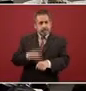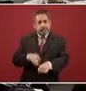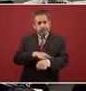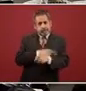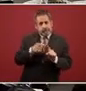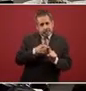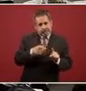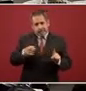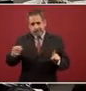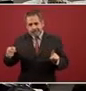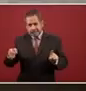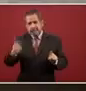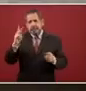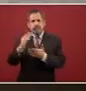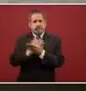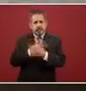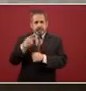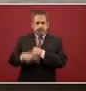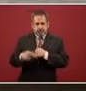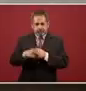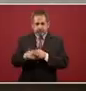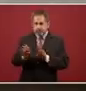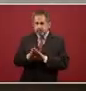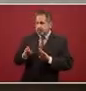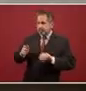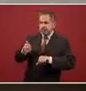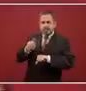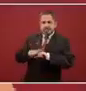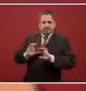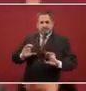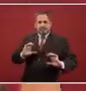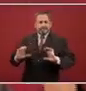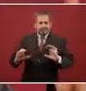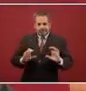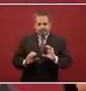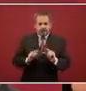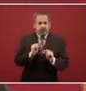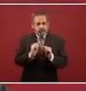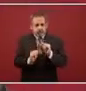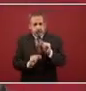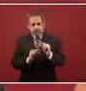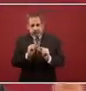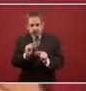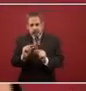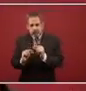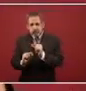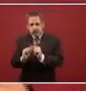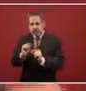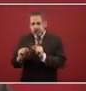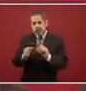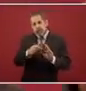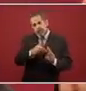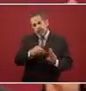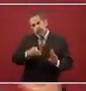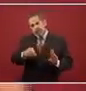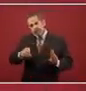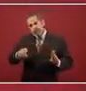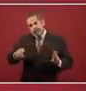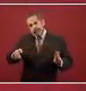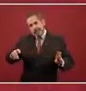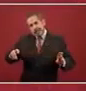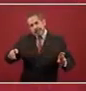mismos días, que es administrar el riesgo. Vamos teniendo lentamente los casos, pero se prolonga la